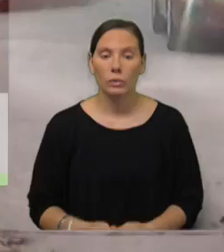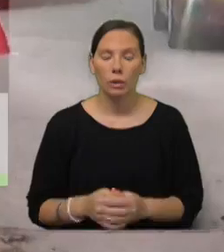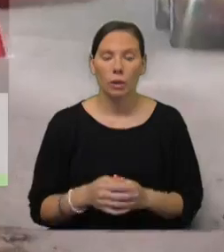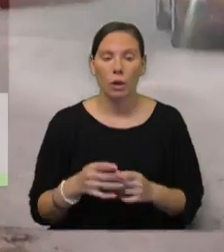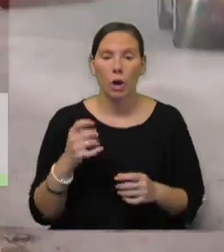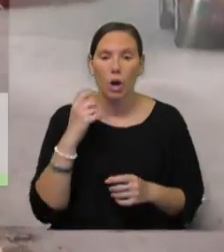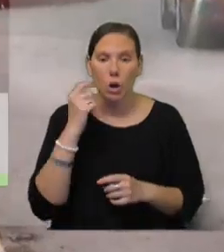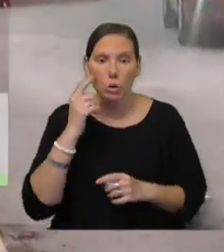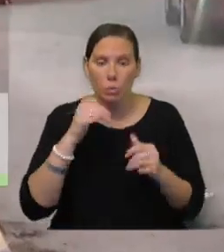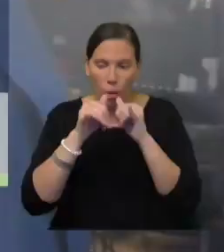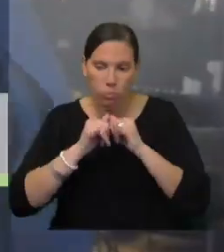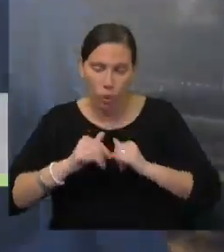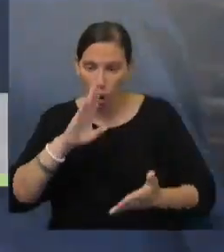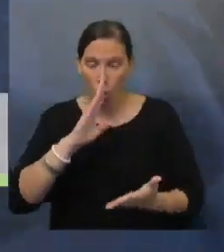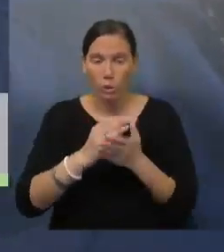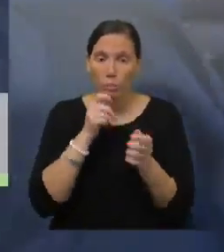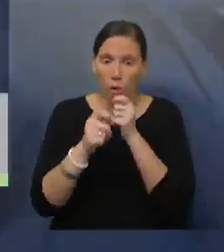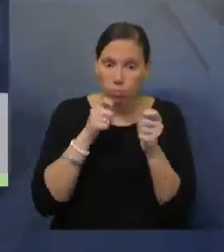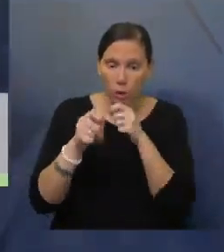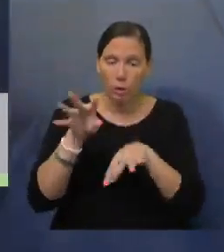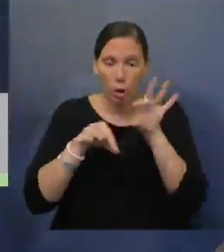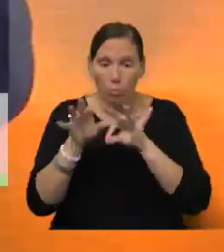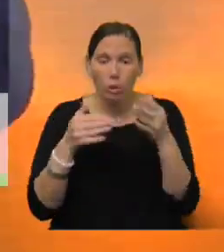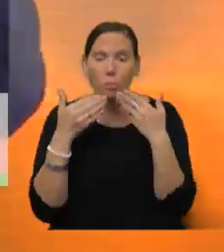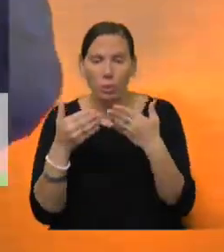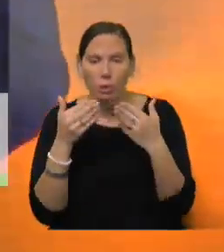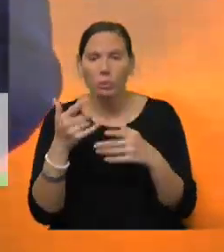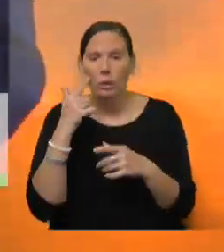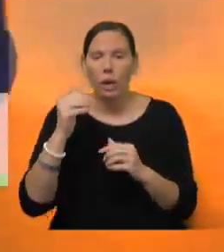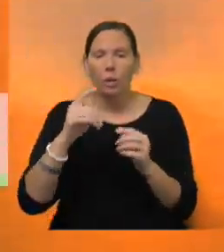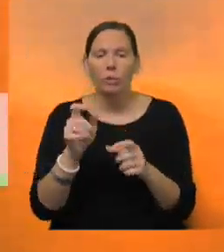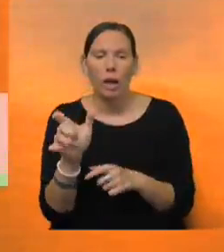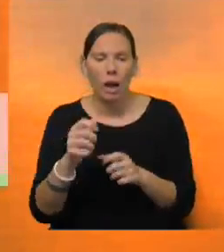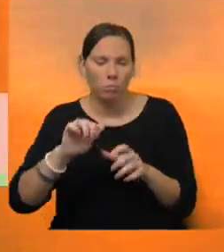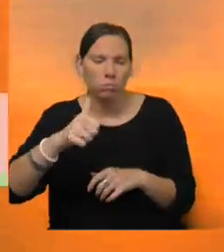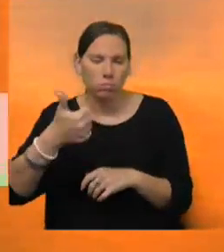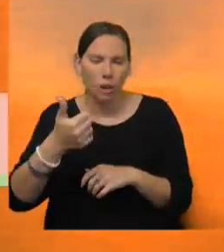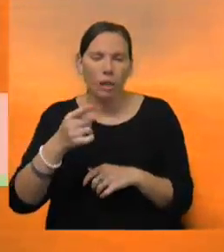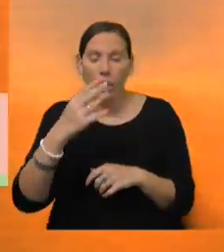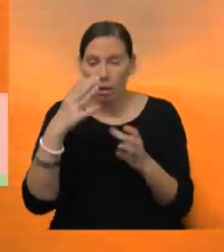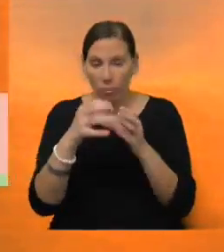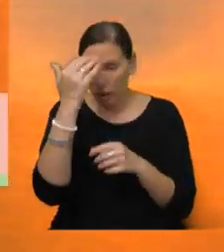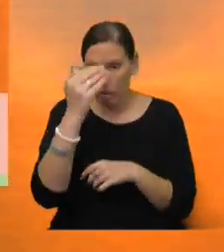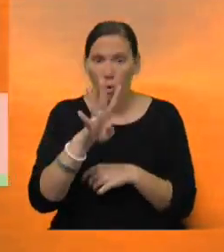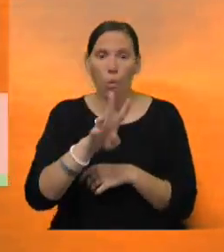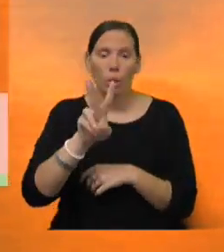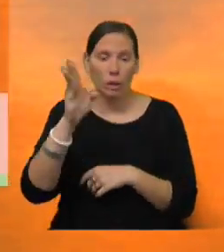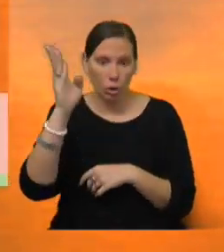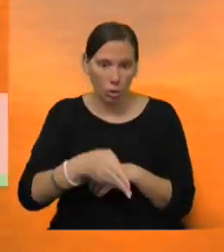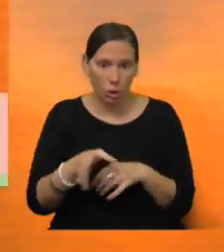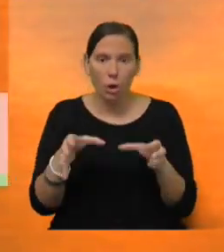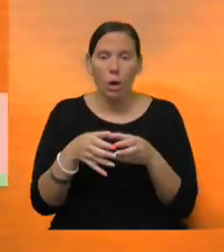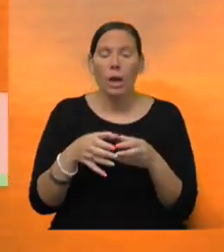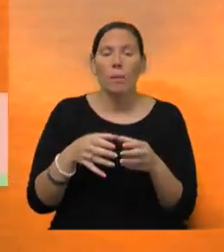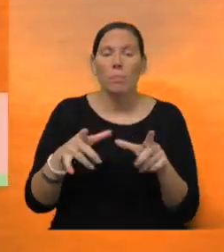números y campañas con la última encuesta de opción consultores que muestra una leve ventaja del frente amplio con 42 por el candidato del